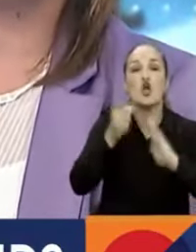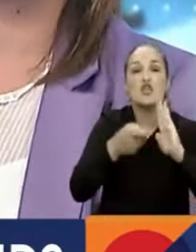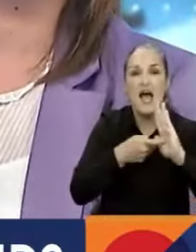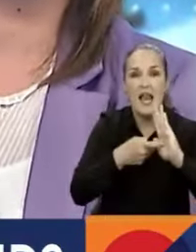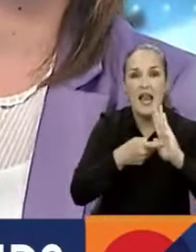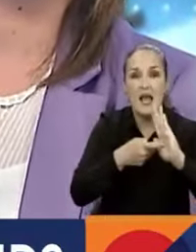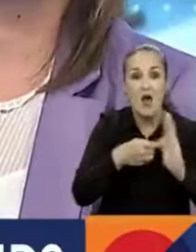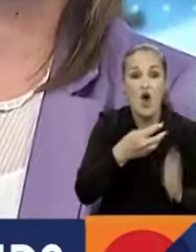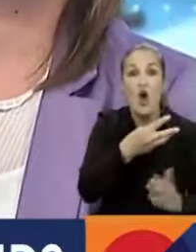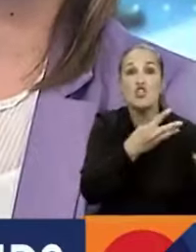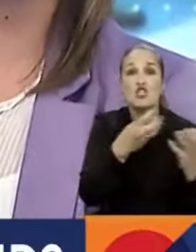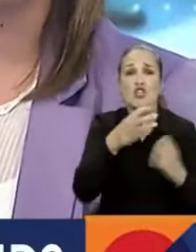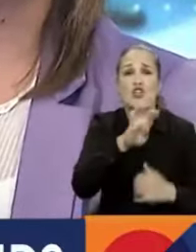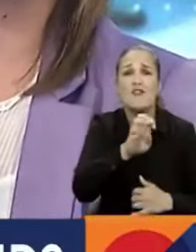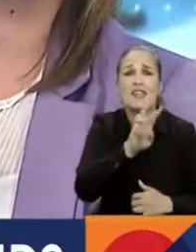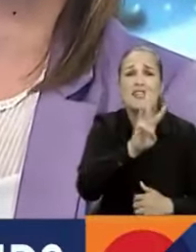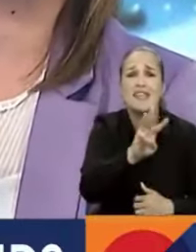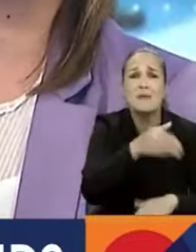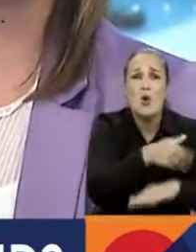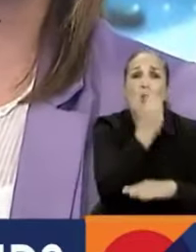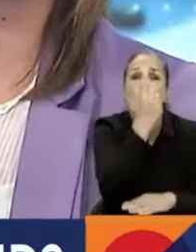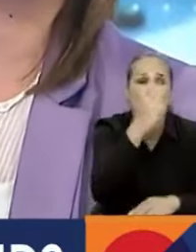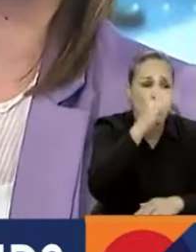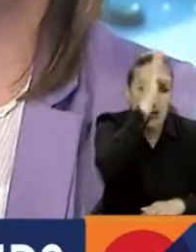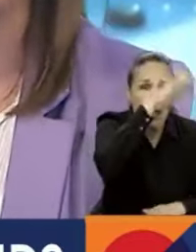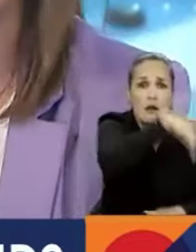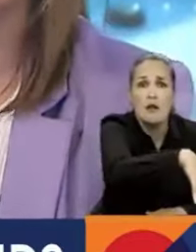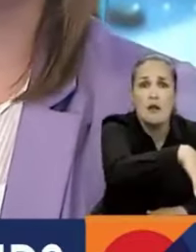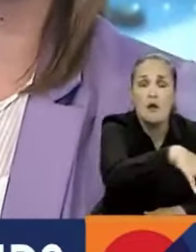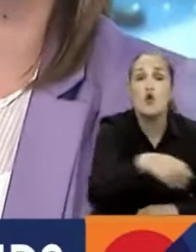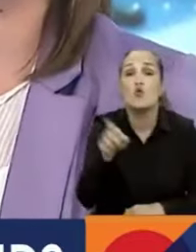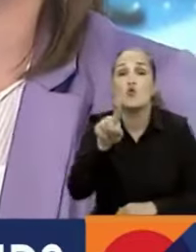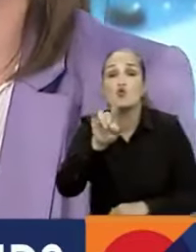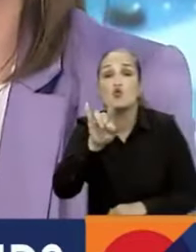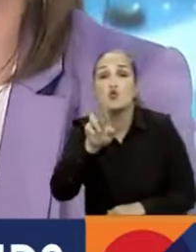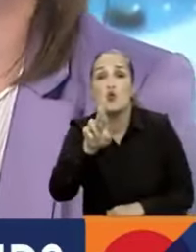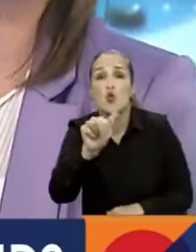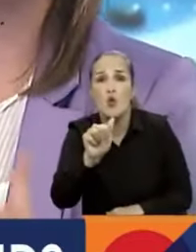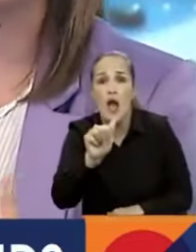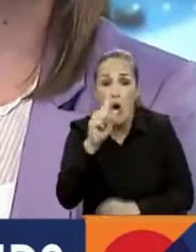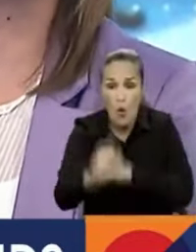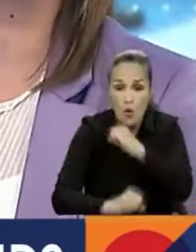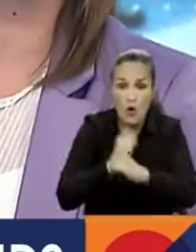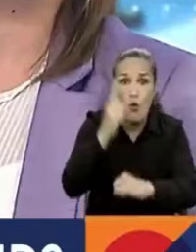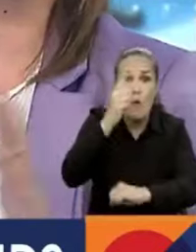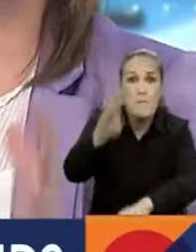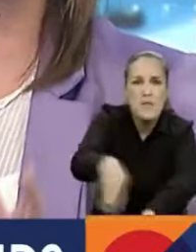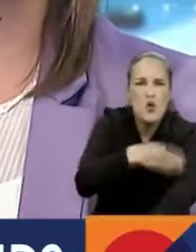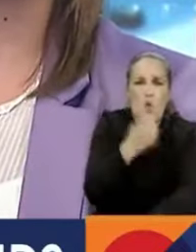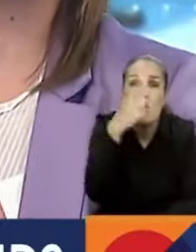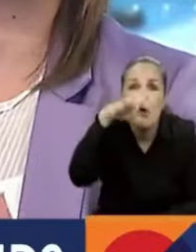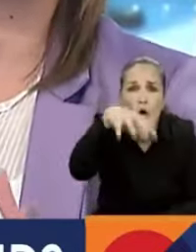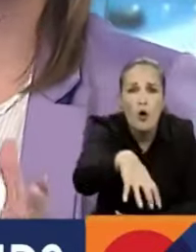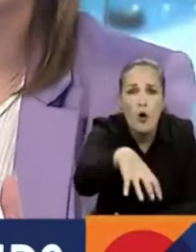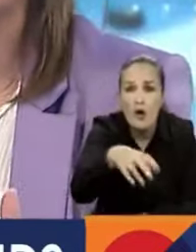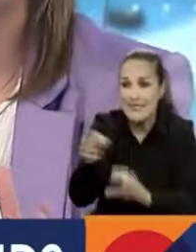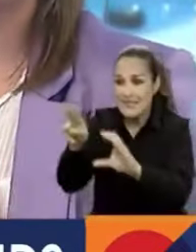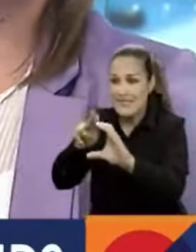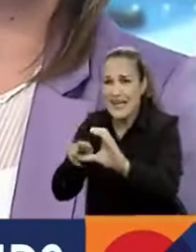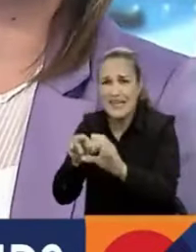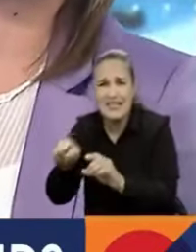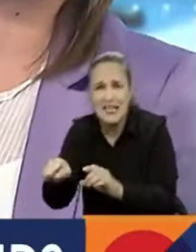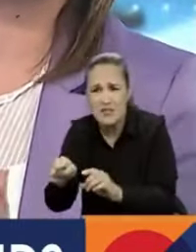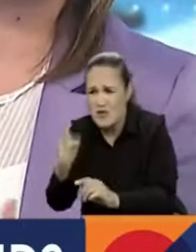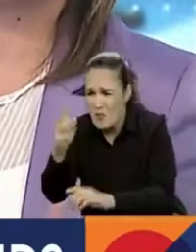millones. Hay una sola institución perteneciente a Sura que factura al año 1 billón de pesos, Sanitas, y esa es una de las